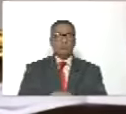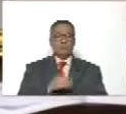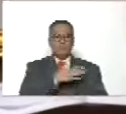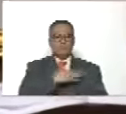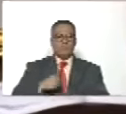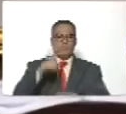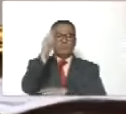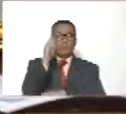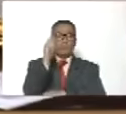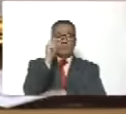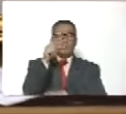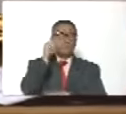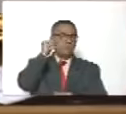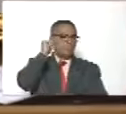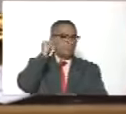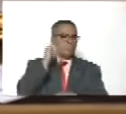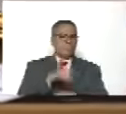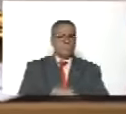querida diputada.